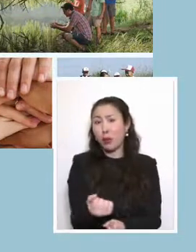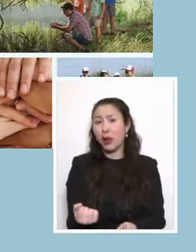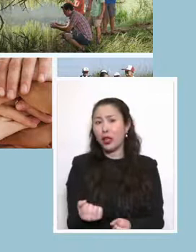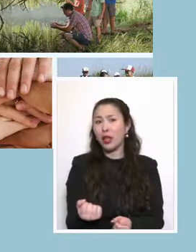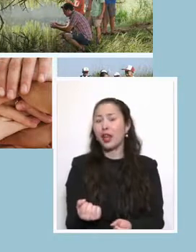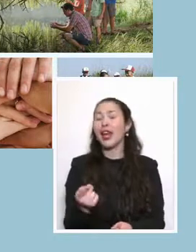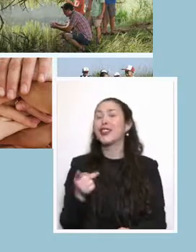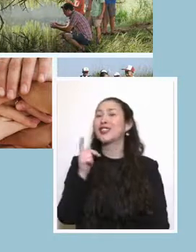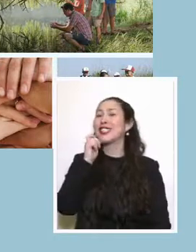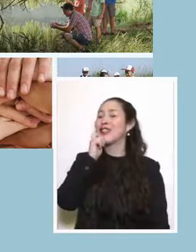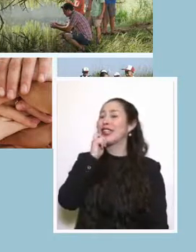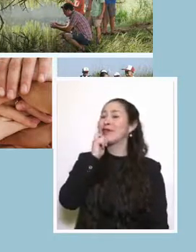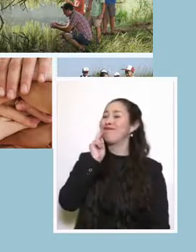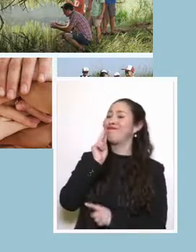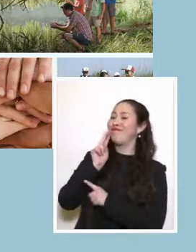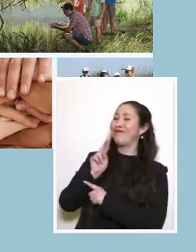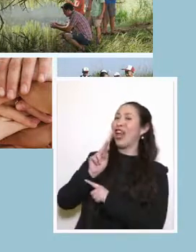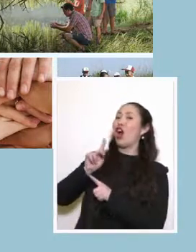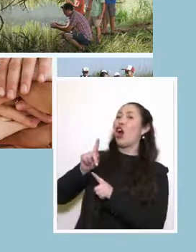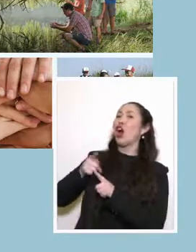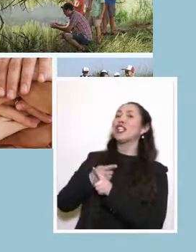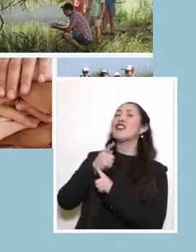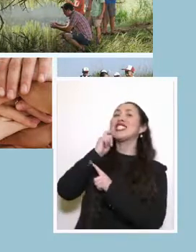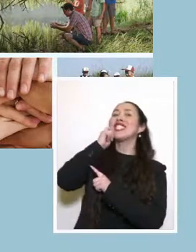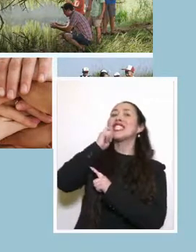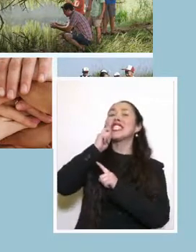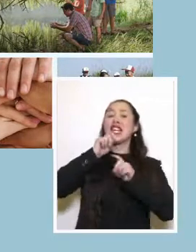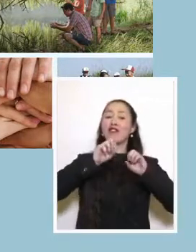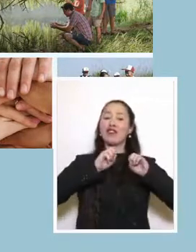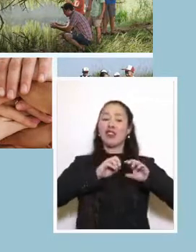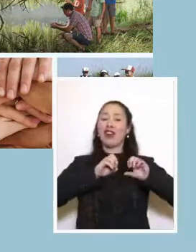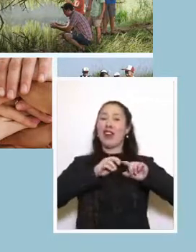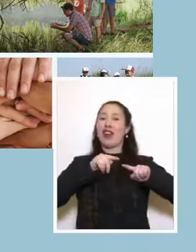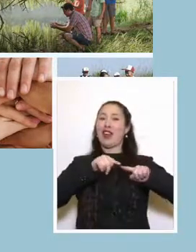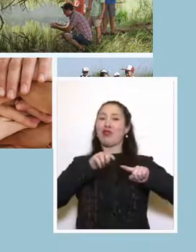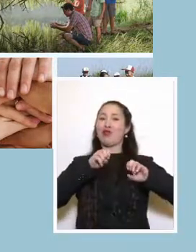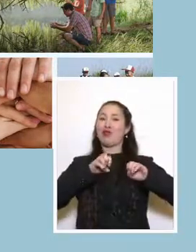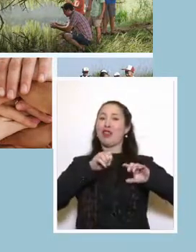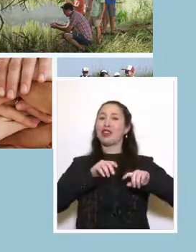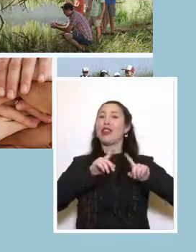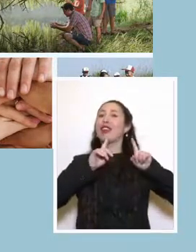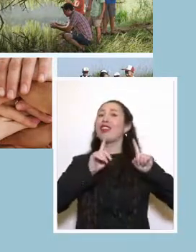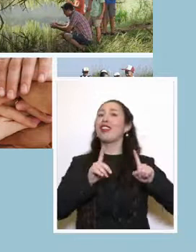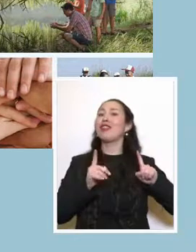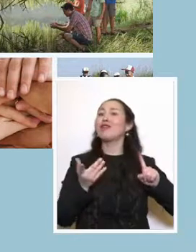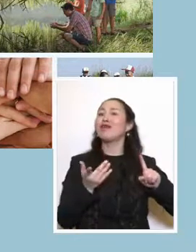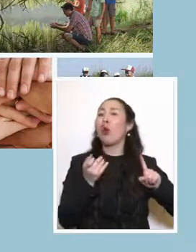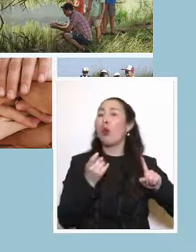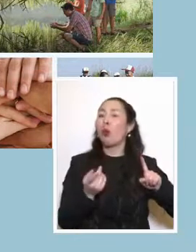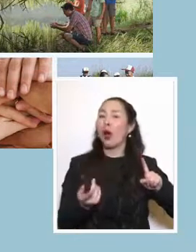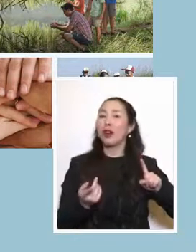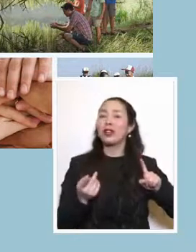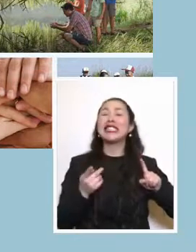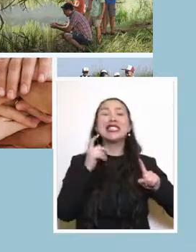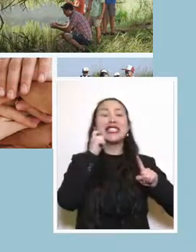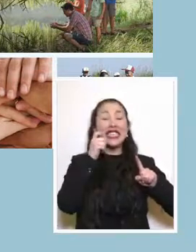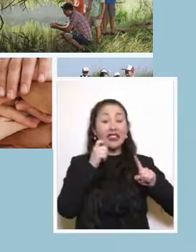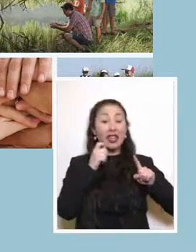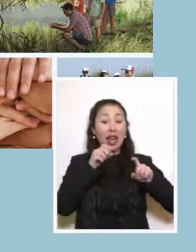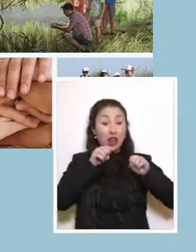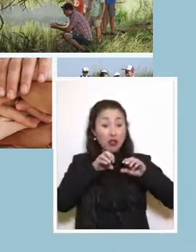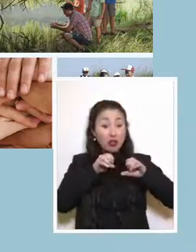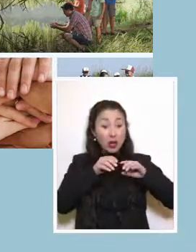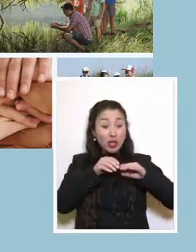necesitamos redefinir el papel de la educación que debería desempeñar. Esto significa